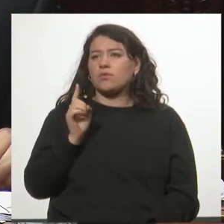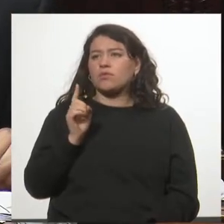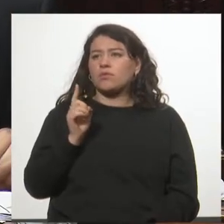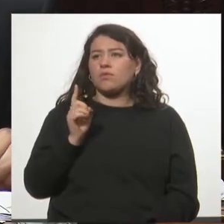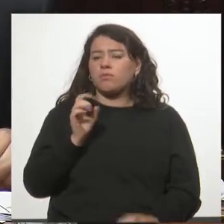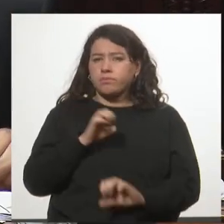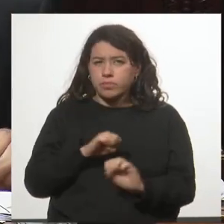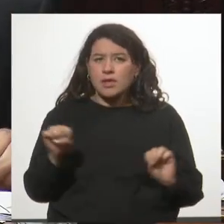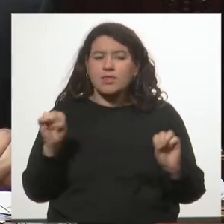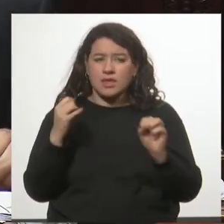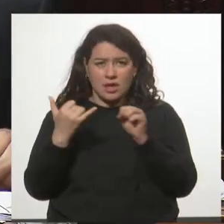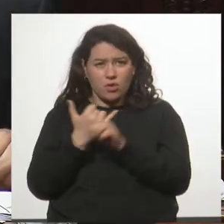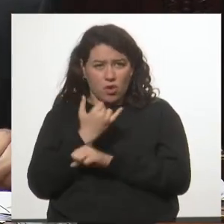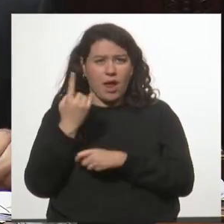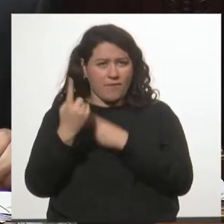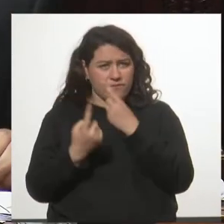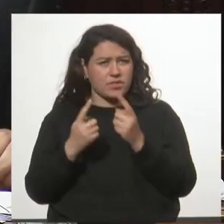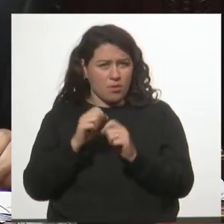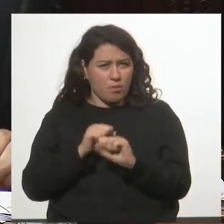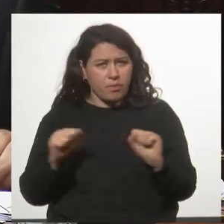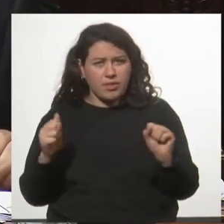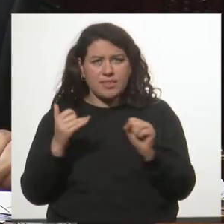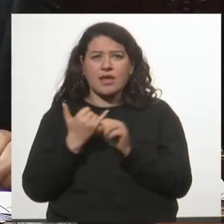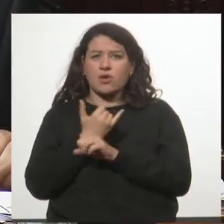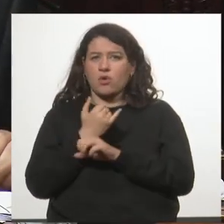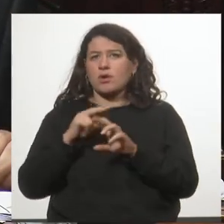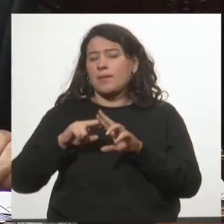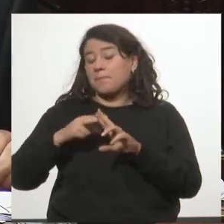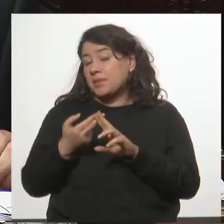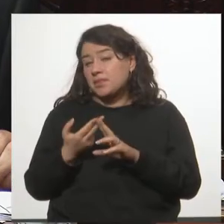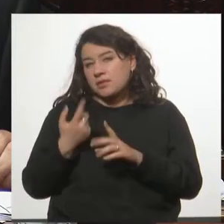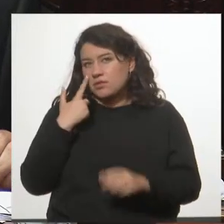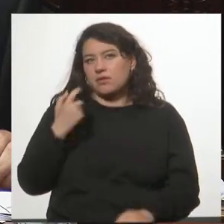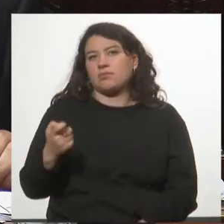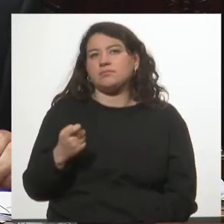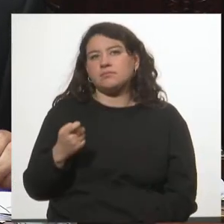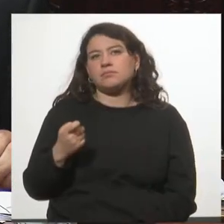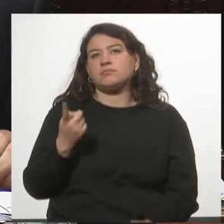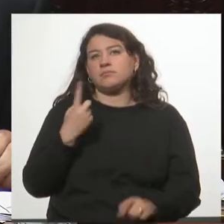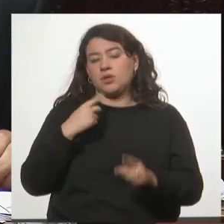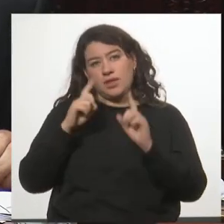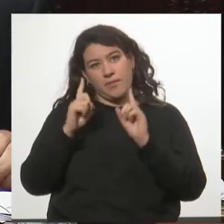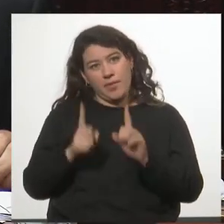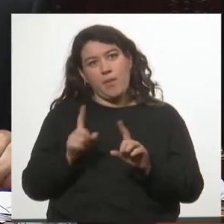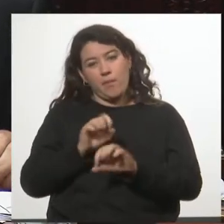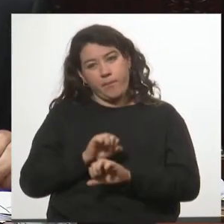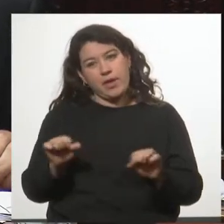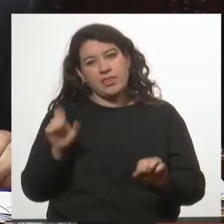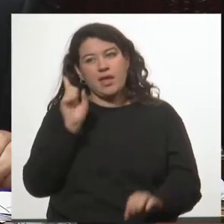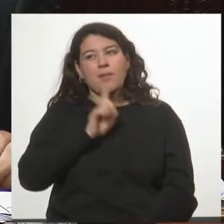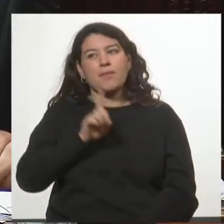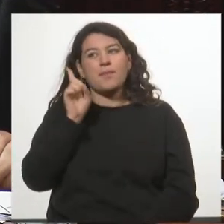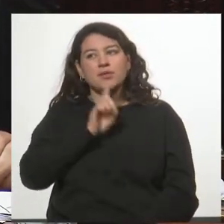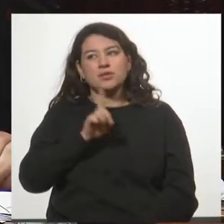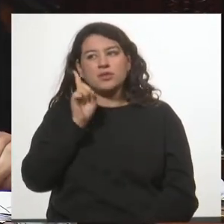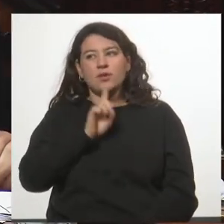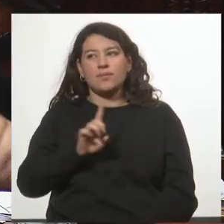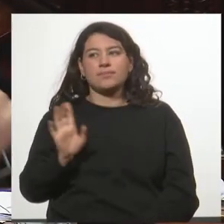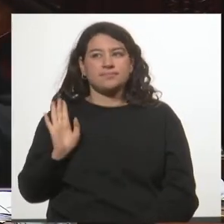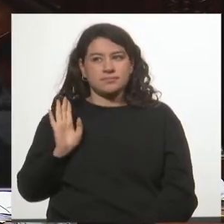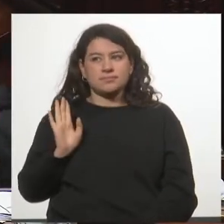puede ser error repetido error pero también se puede haber hecho a propósito